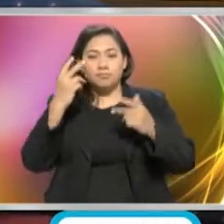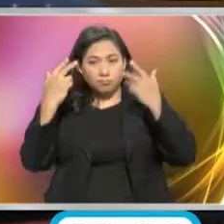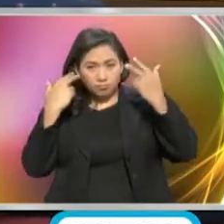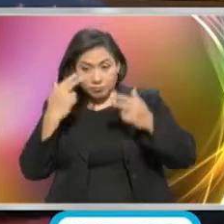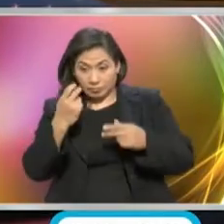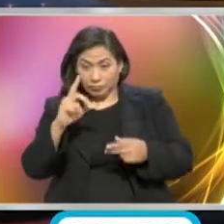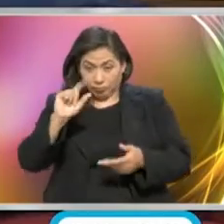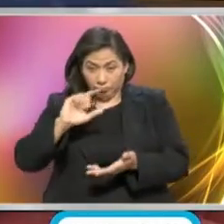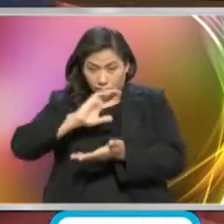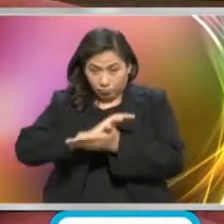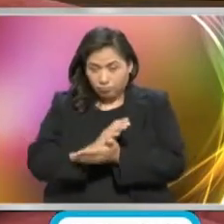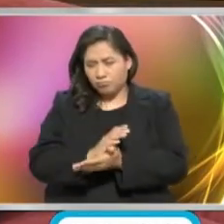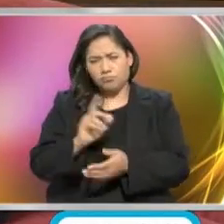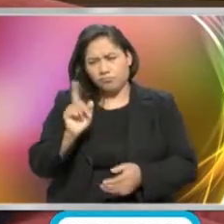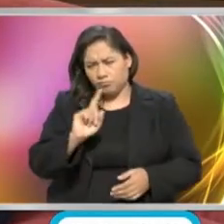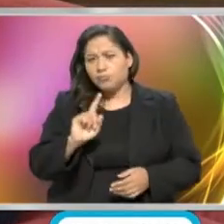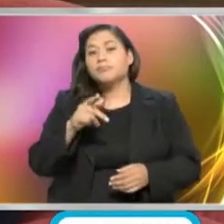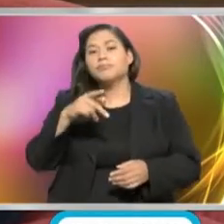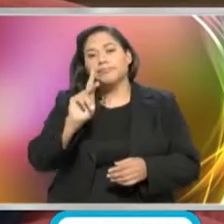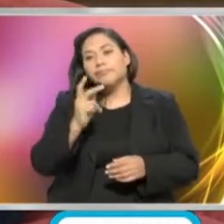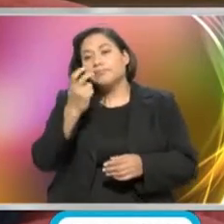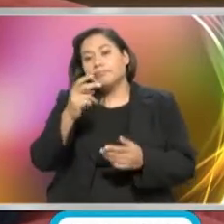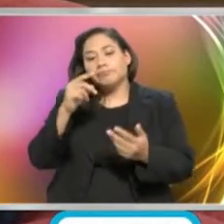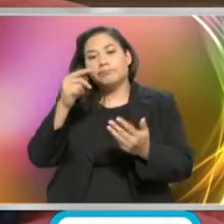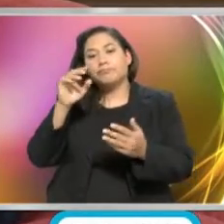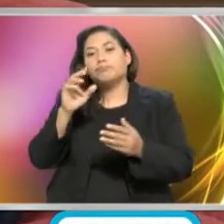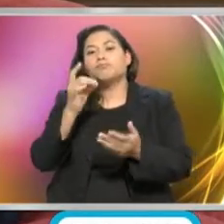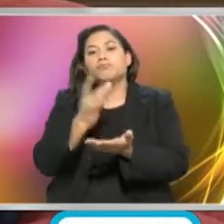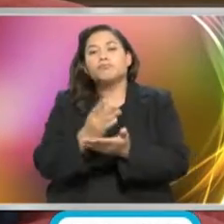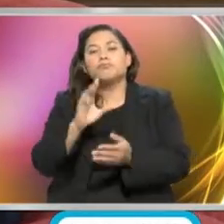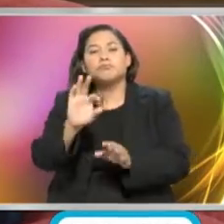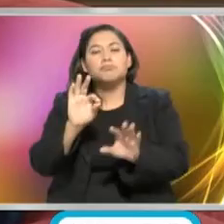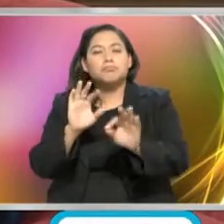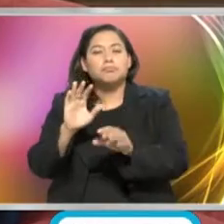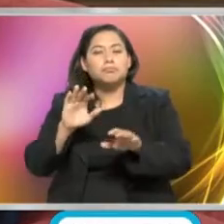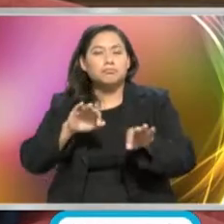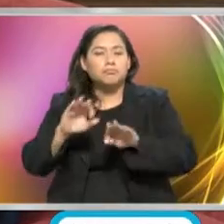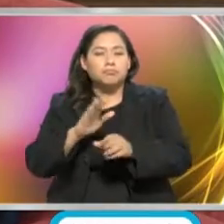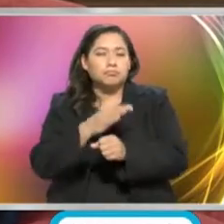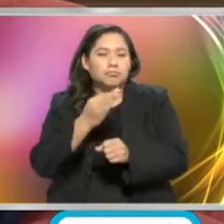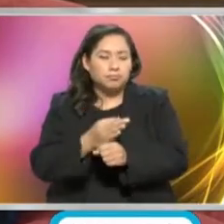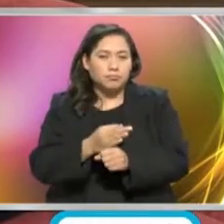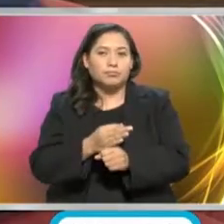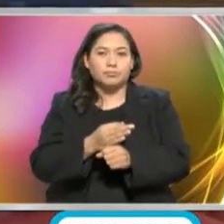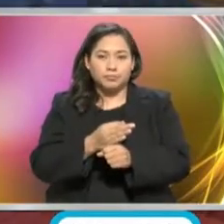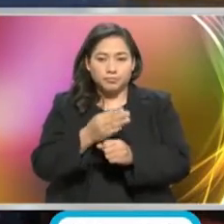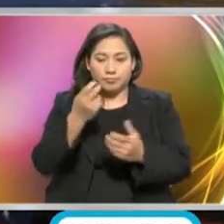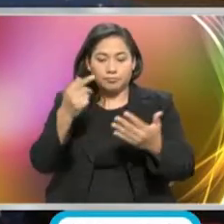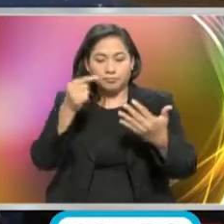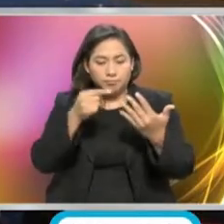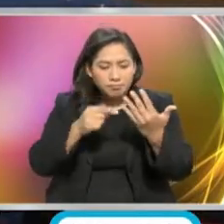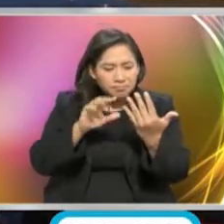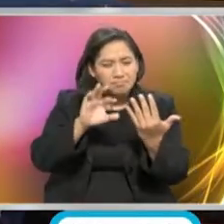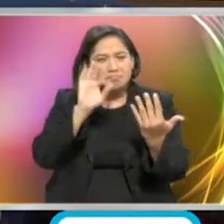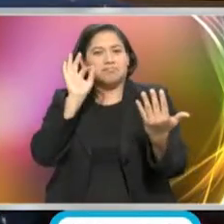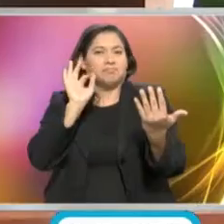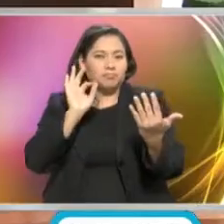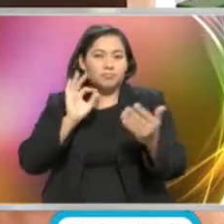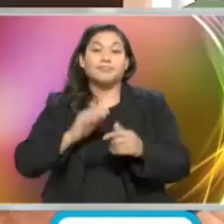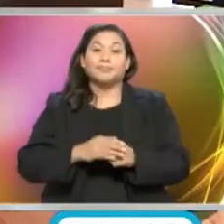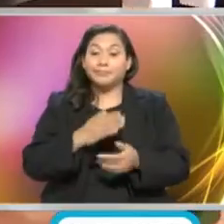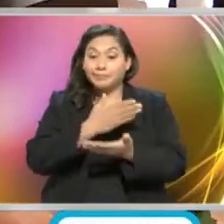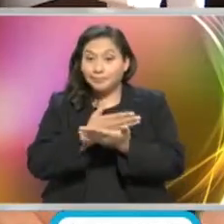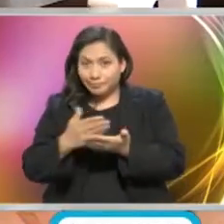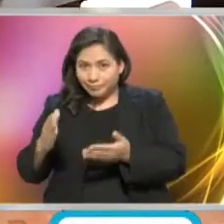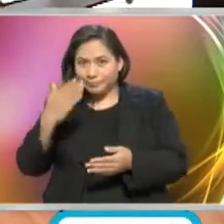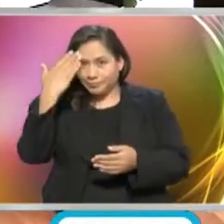eran las únicas opciones que había. Es decir, todo esto se basa en opciones, ¿no? Y entonces le decían, y aparte podía ser de